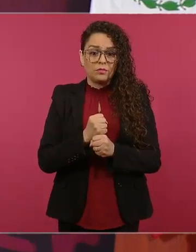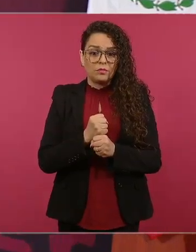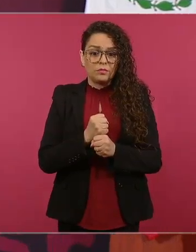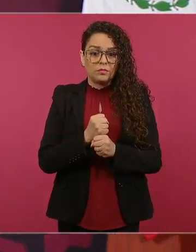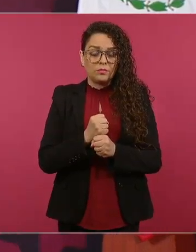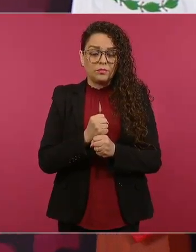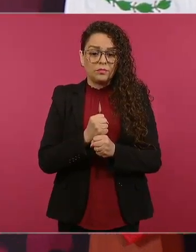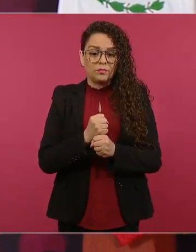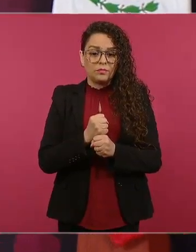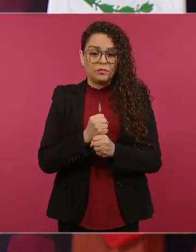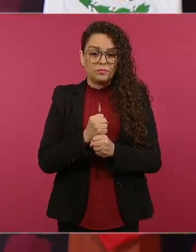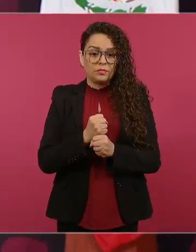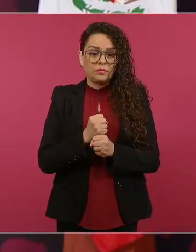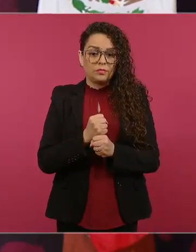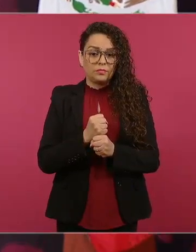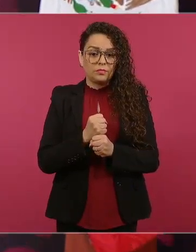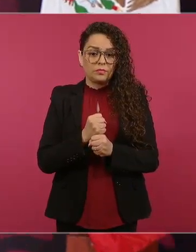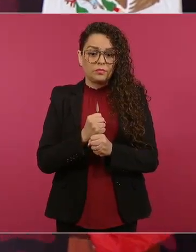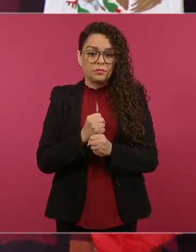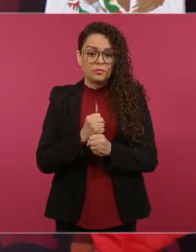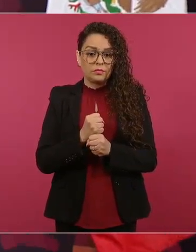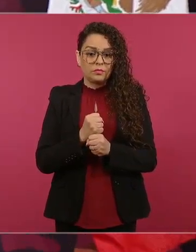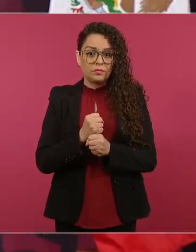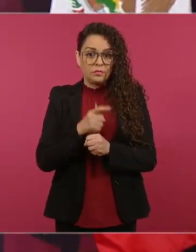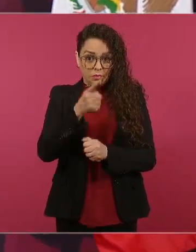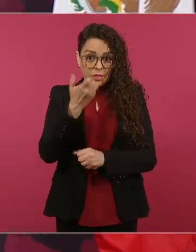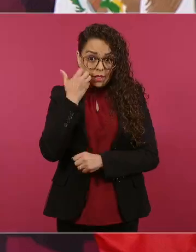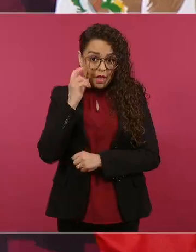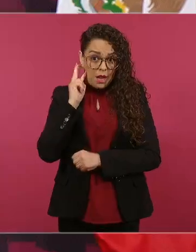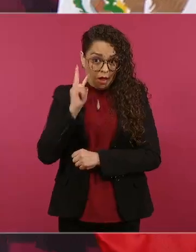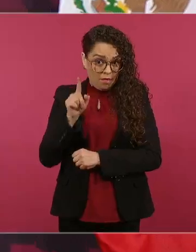quieren ver a Vallarta?